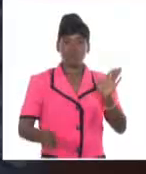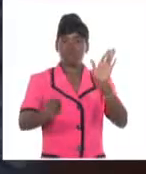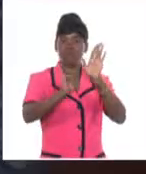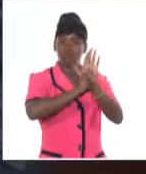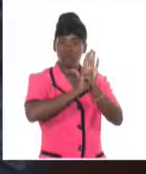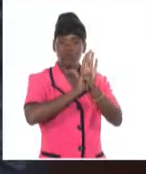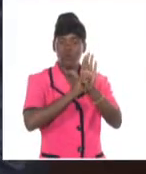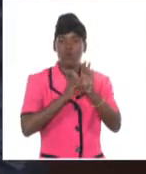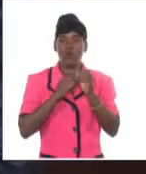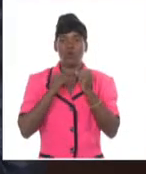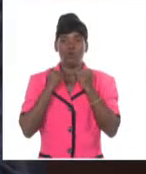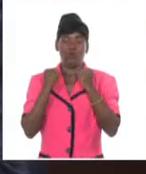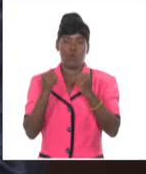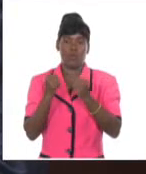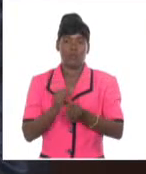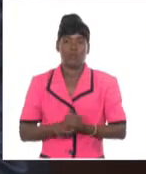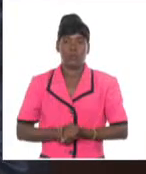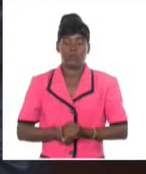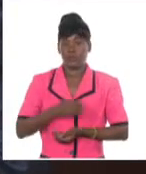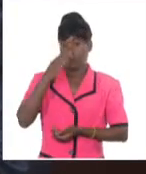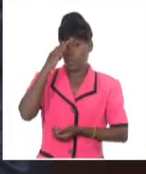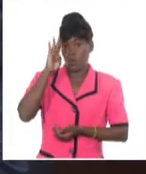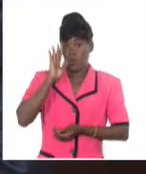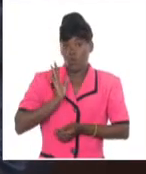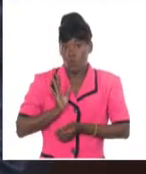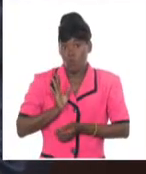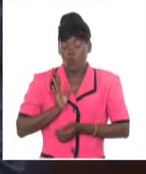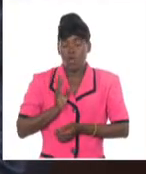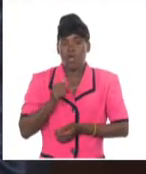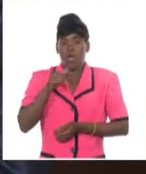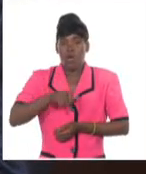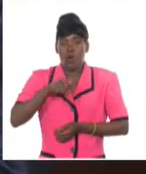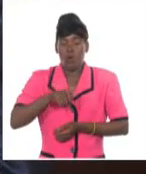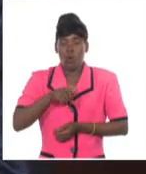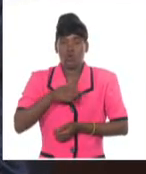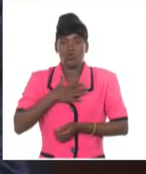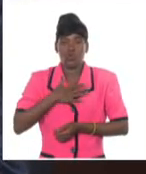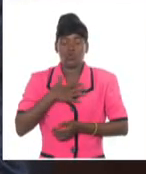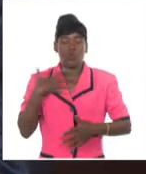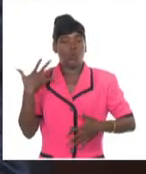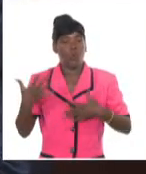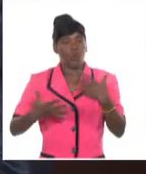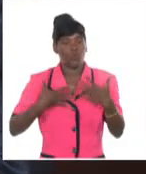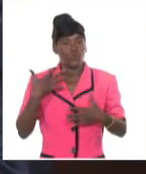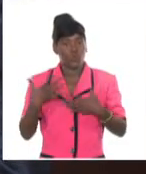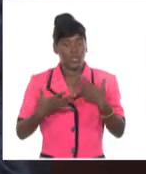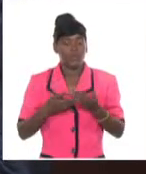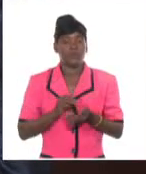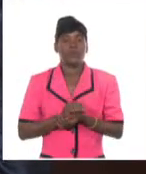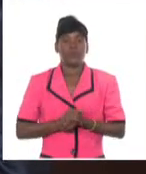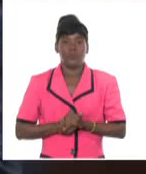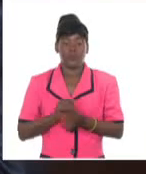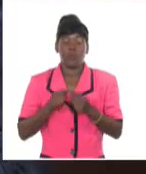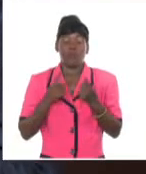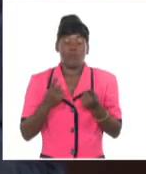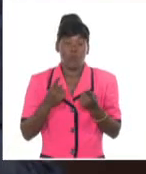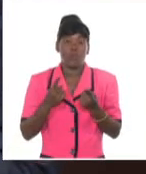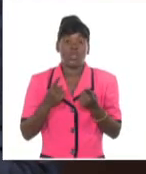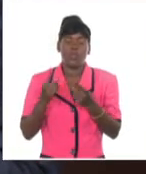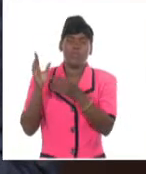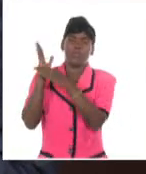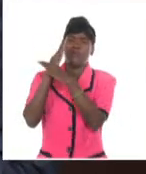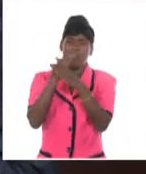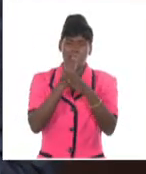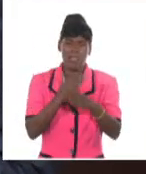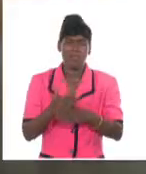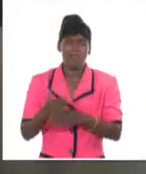fortaleza. En el caso de Cuba, hoy nosotros estamos orgullosos que somos uno de los países, vamos a decir, per cápita,